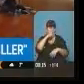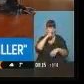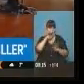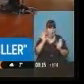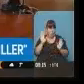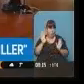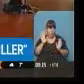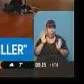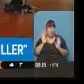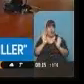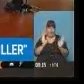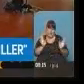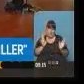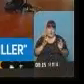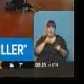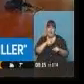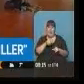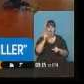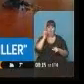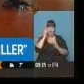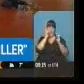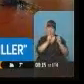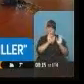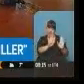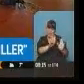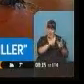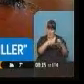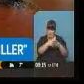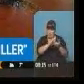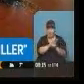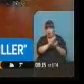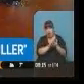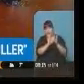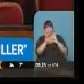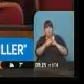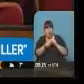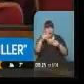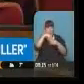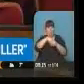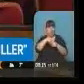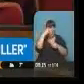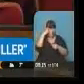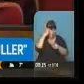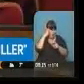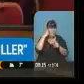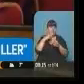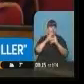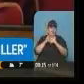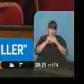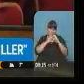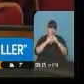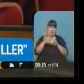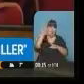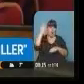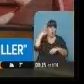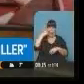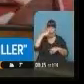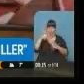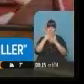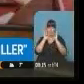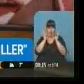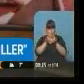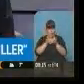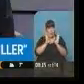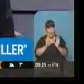o sea que ha optado por esa sobre esa solución digamos dentro del parlamento un tema que se ha tratado en lo último en el último plenario